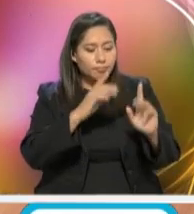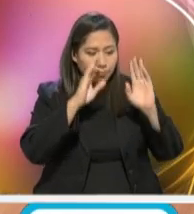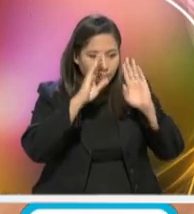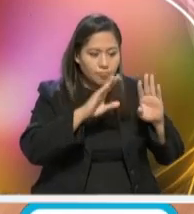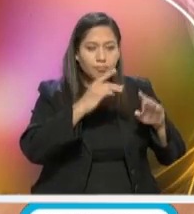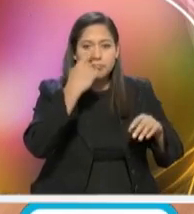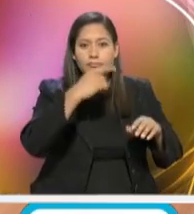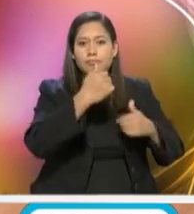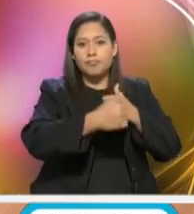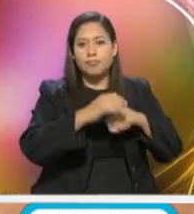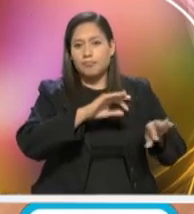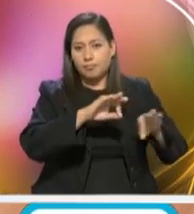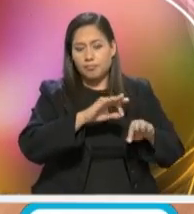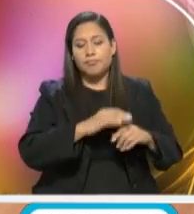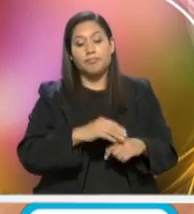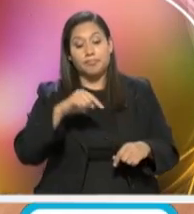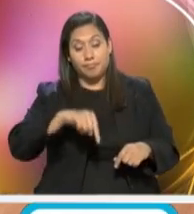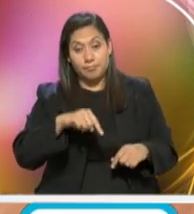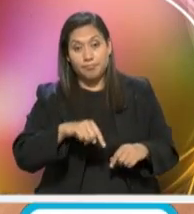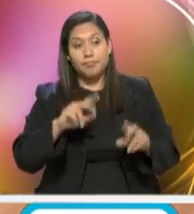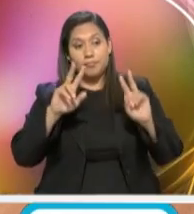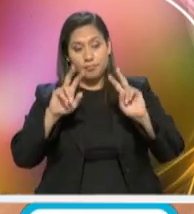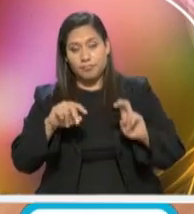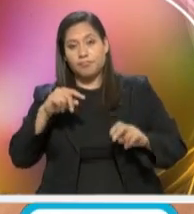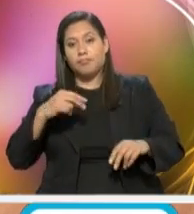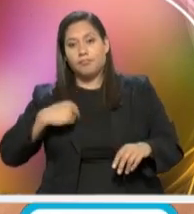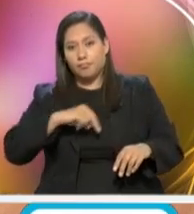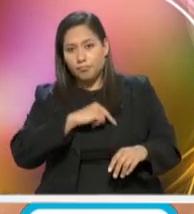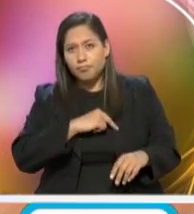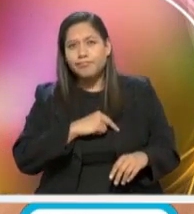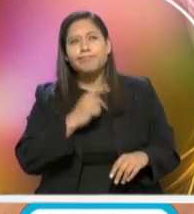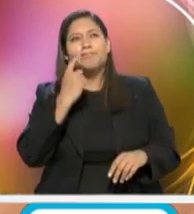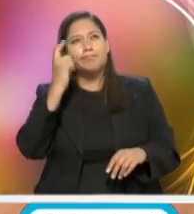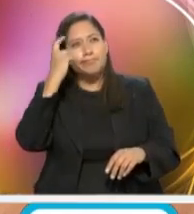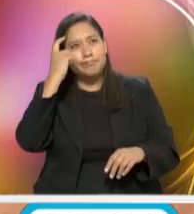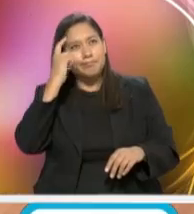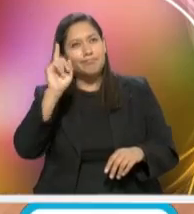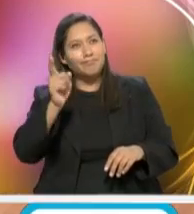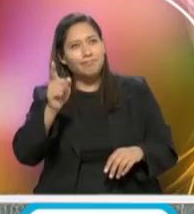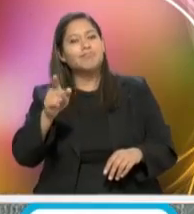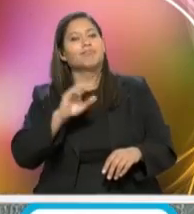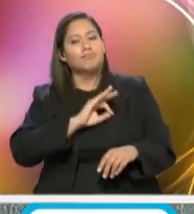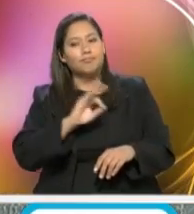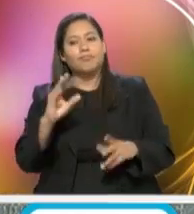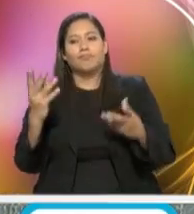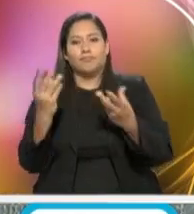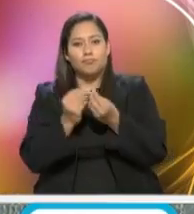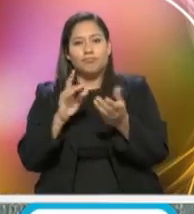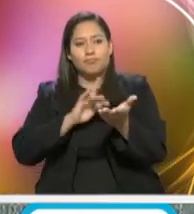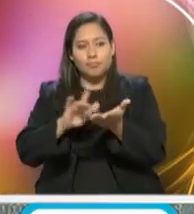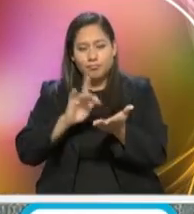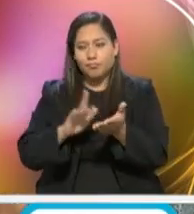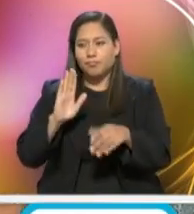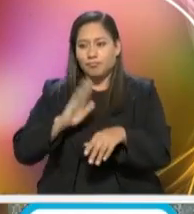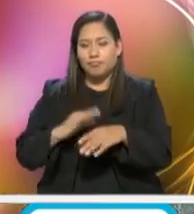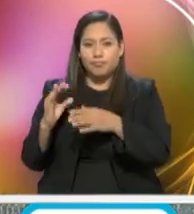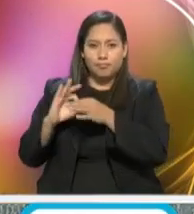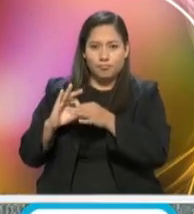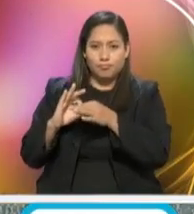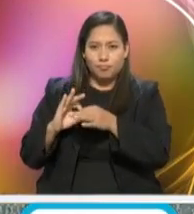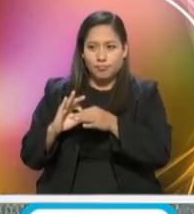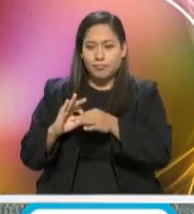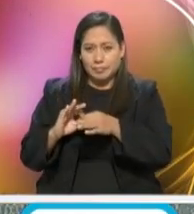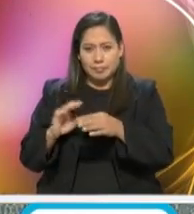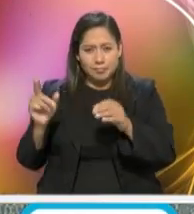carrera laboral. Y pues aquí en esta parte es donde encontramos que podíamos pues colaborar de una manera mucho más cercana y muy